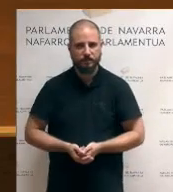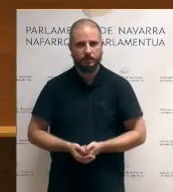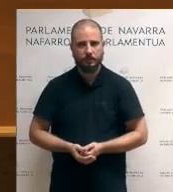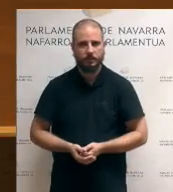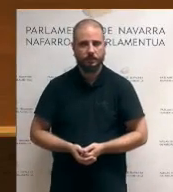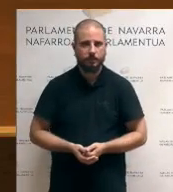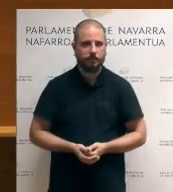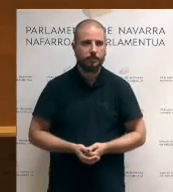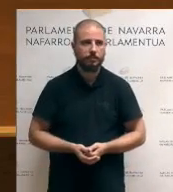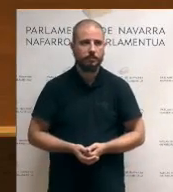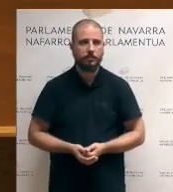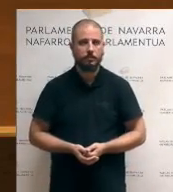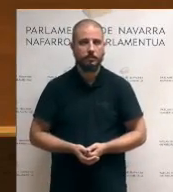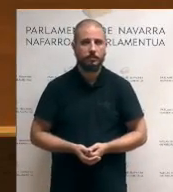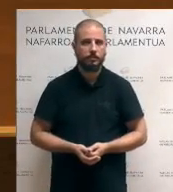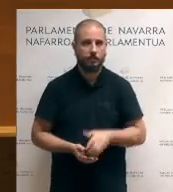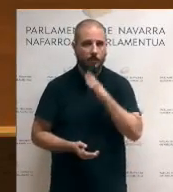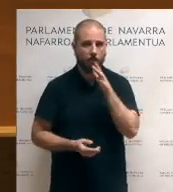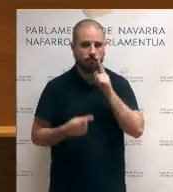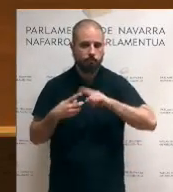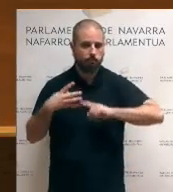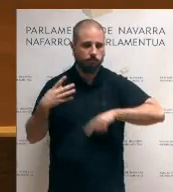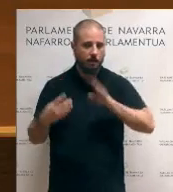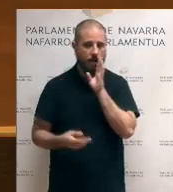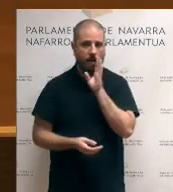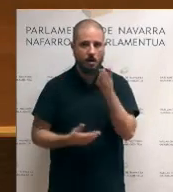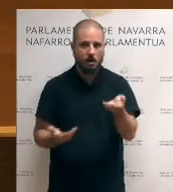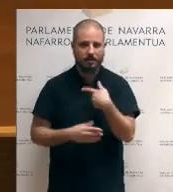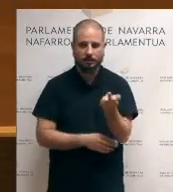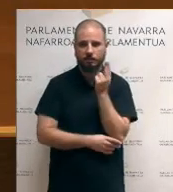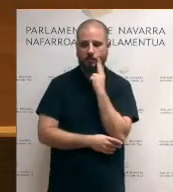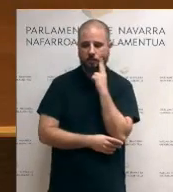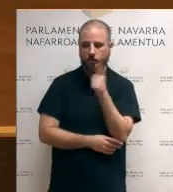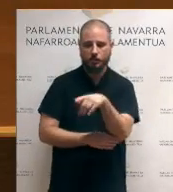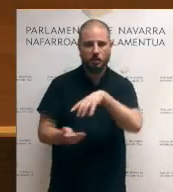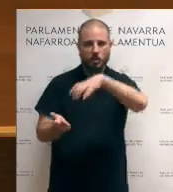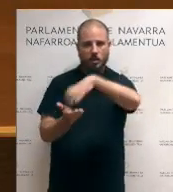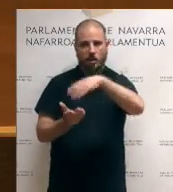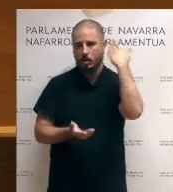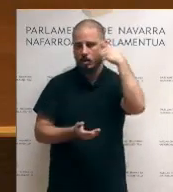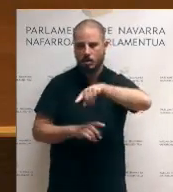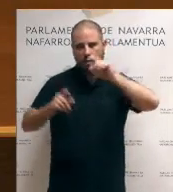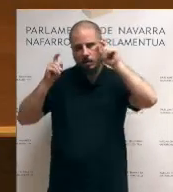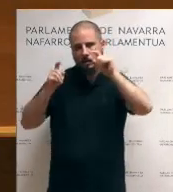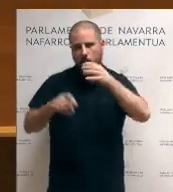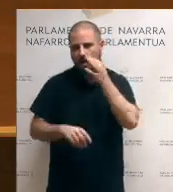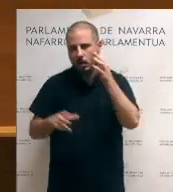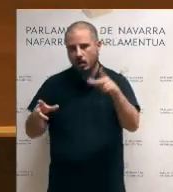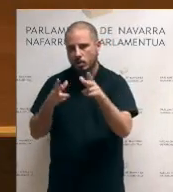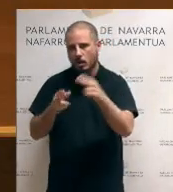esto, y por todo esto, porque tememos que se siga ofreciendo en los centros navarros una realidad social y política de